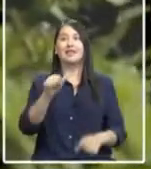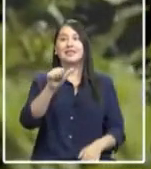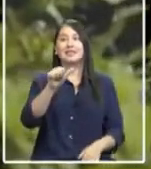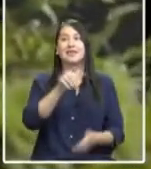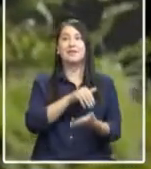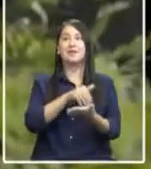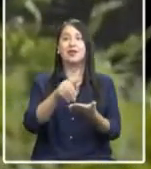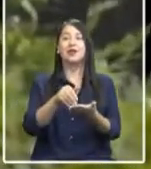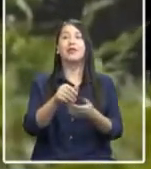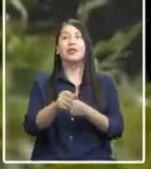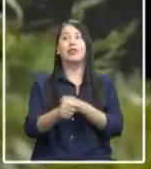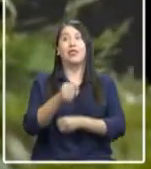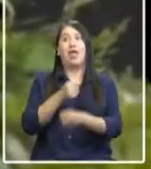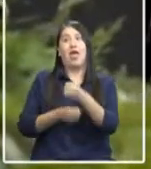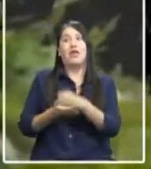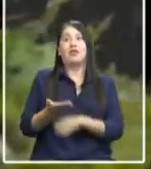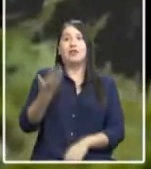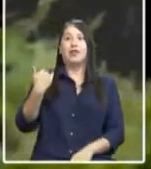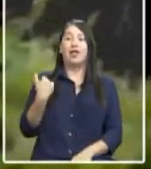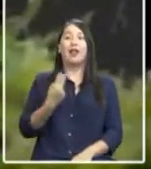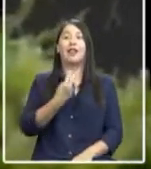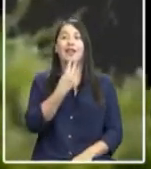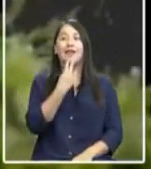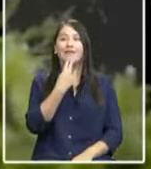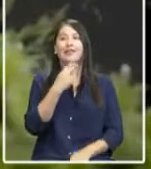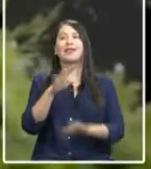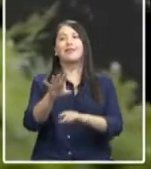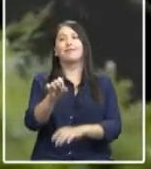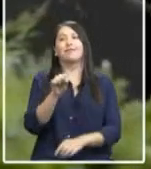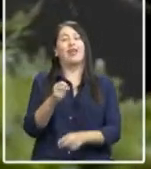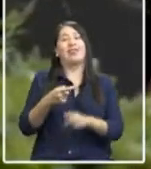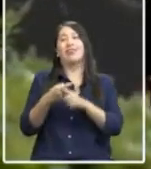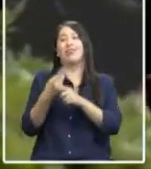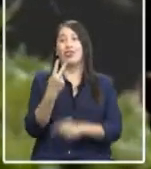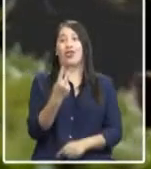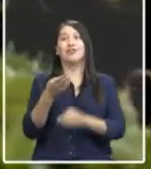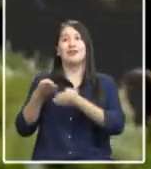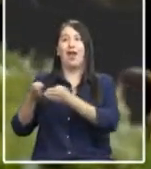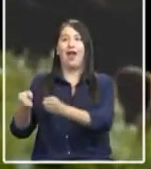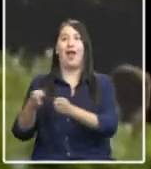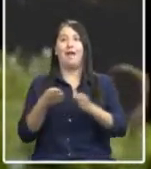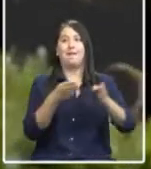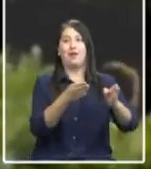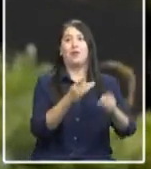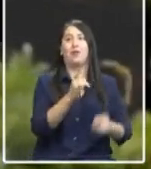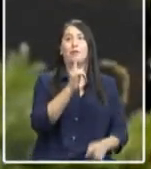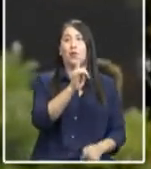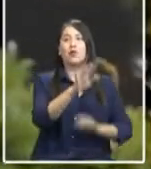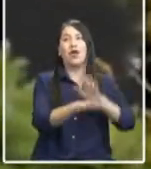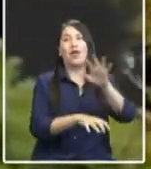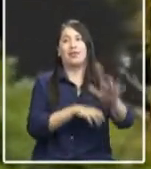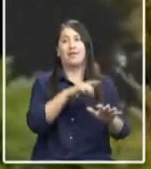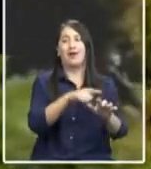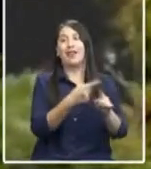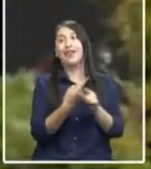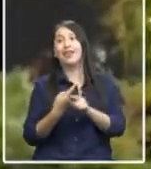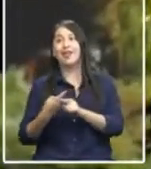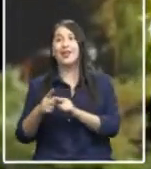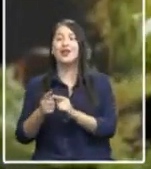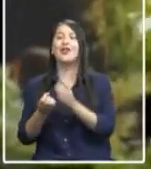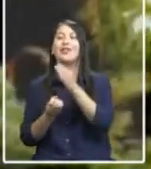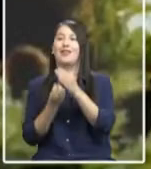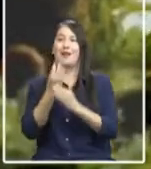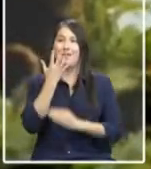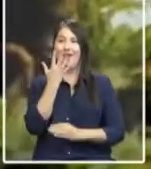years ago, the life took these two different pathways, from one side animals, from another side